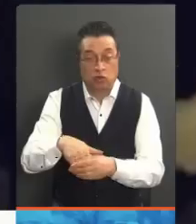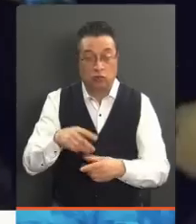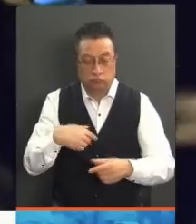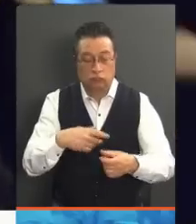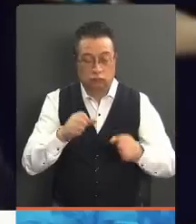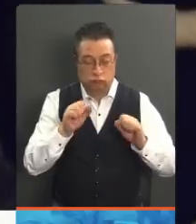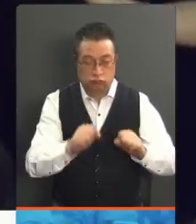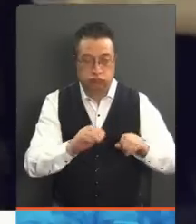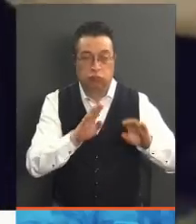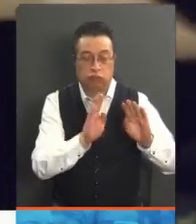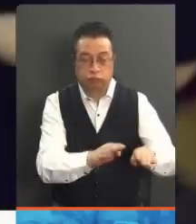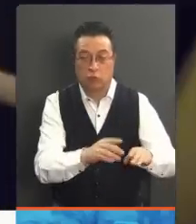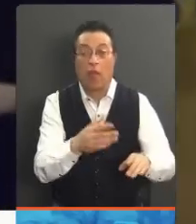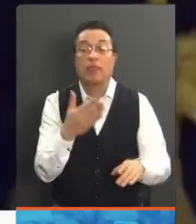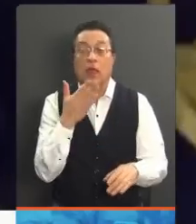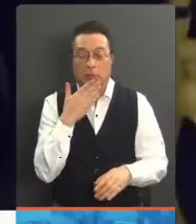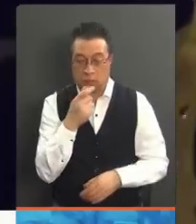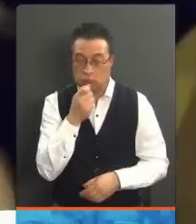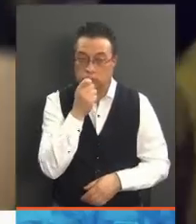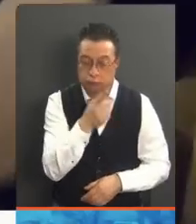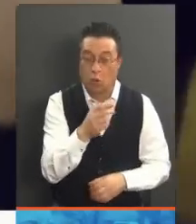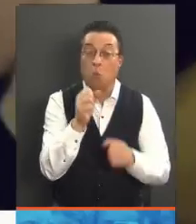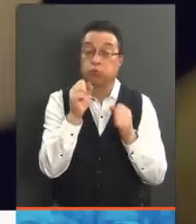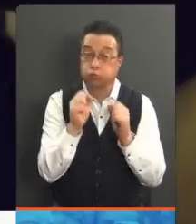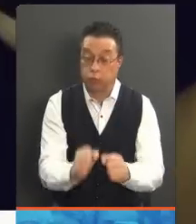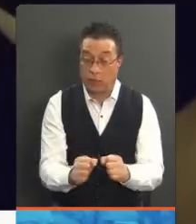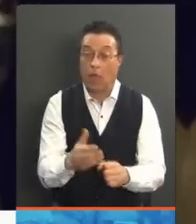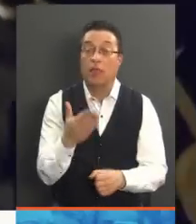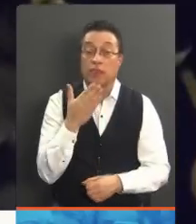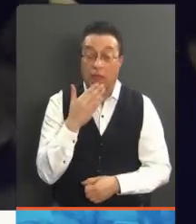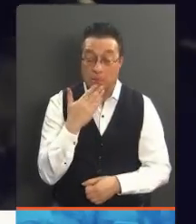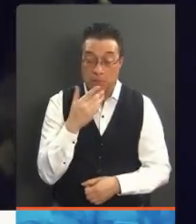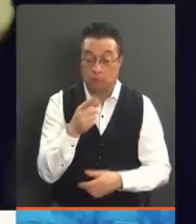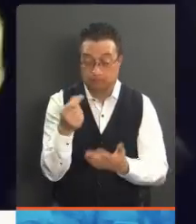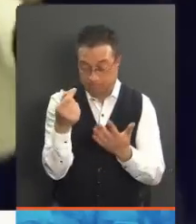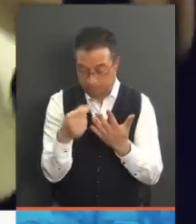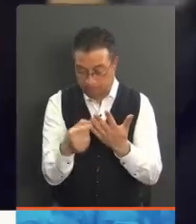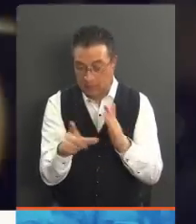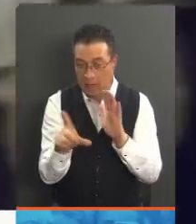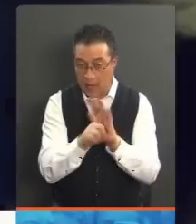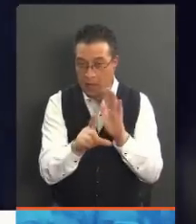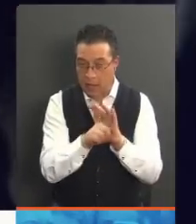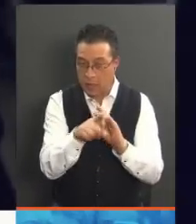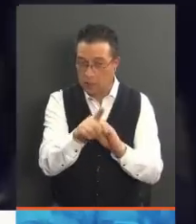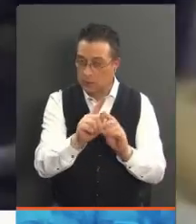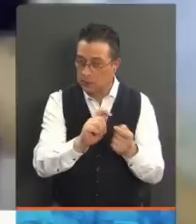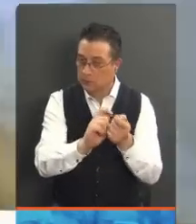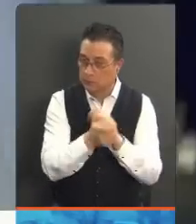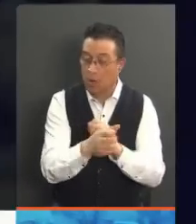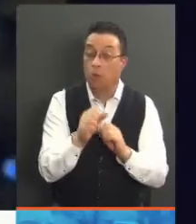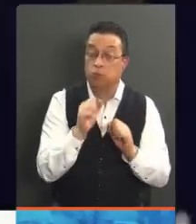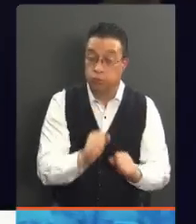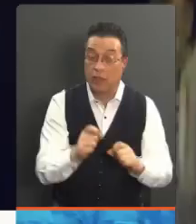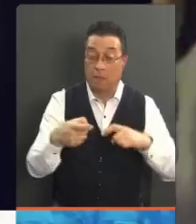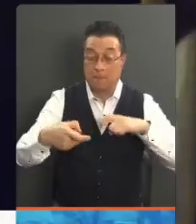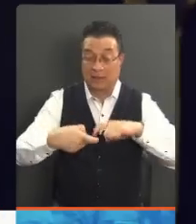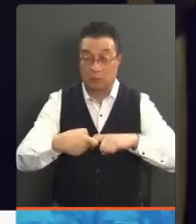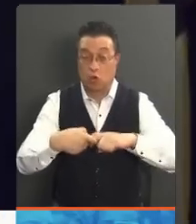resolución, apuntó también ante la posibilidad de que también se revise legislaciones de esa naturaleza.